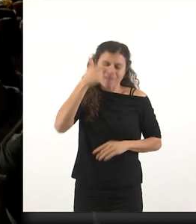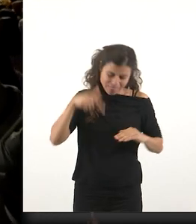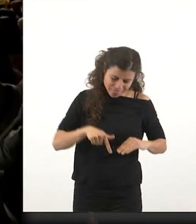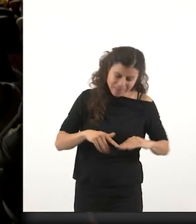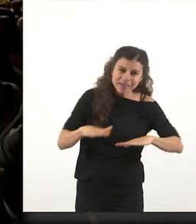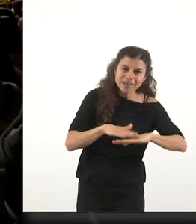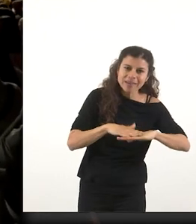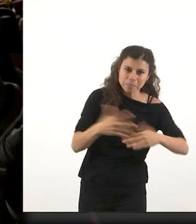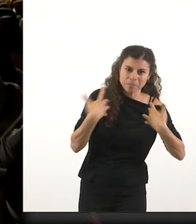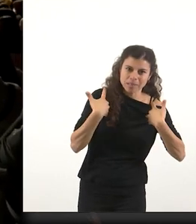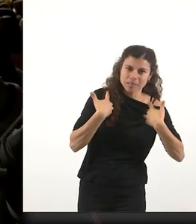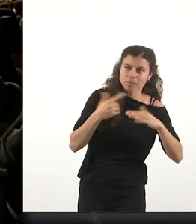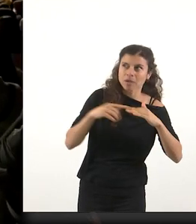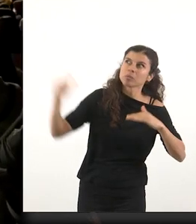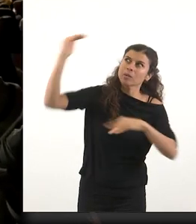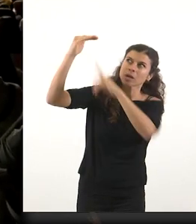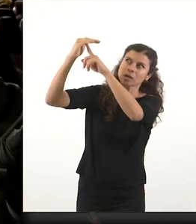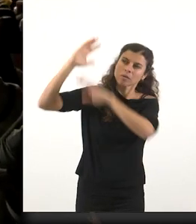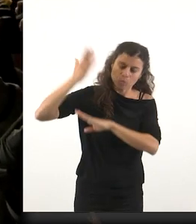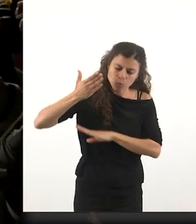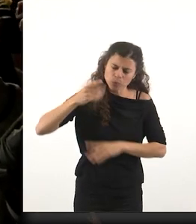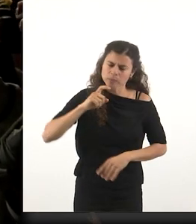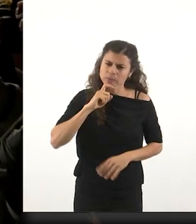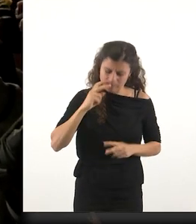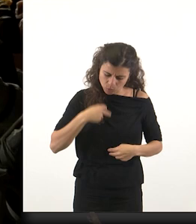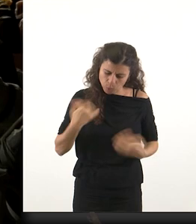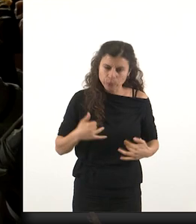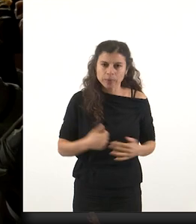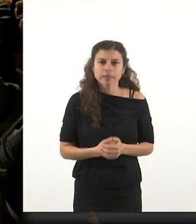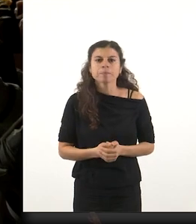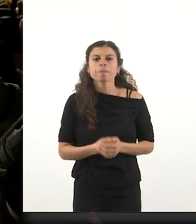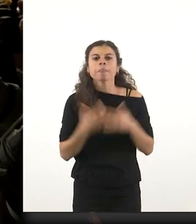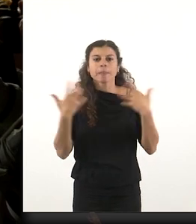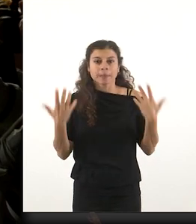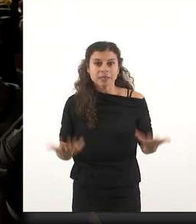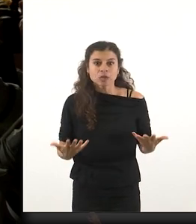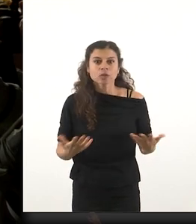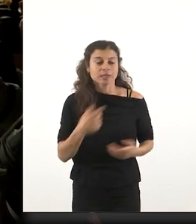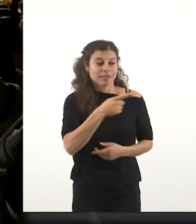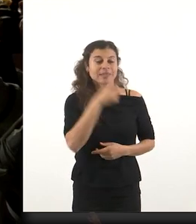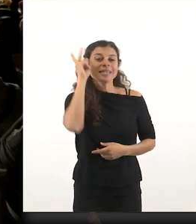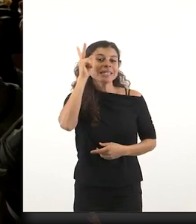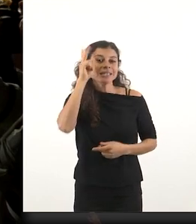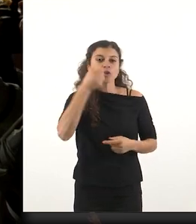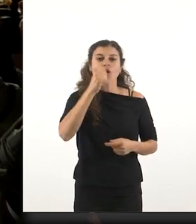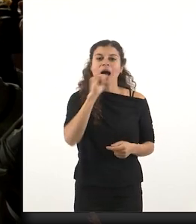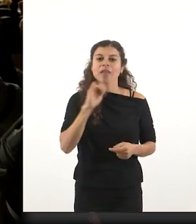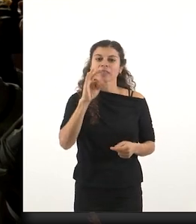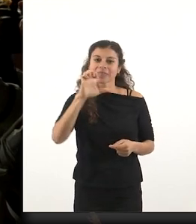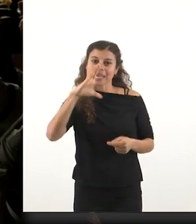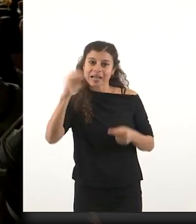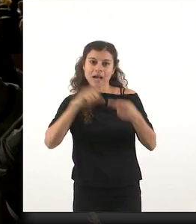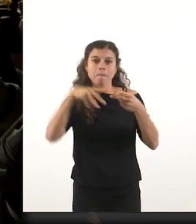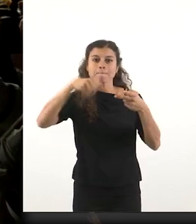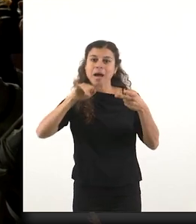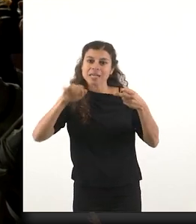que soy víctima, pero cuando te veo aquí, pues según decían esos indios, y esas indias, aztecas, mayas y pipiles, en las tribus de